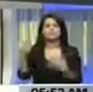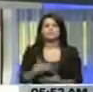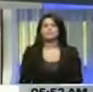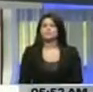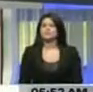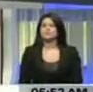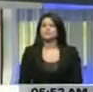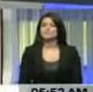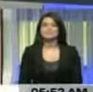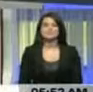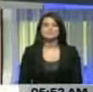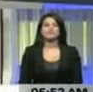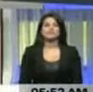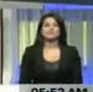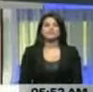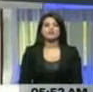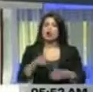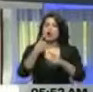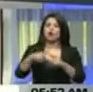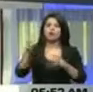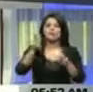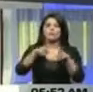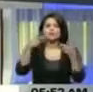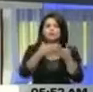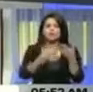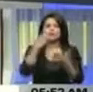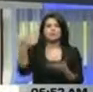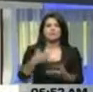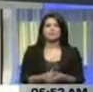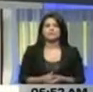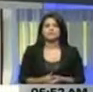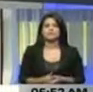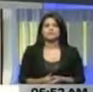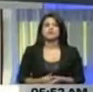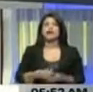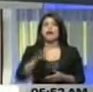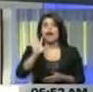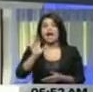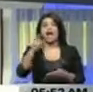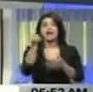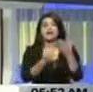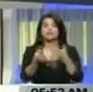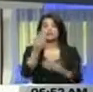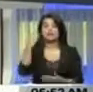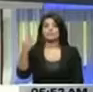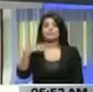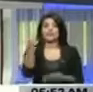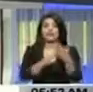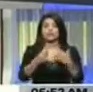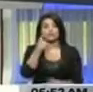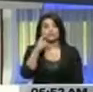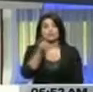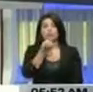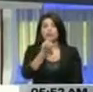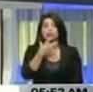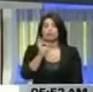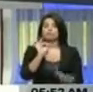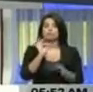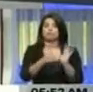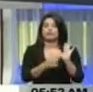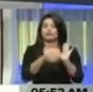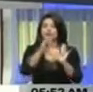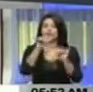Dentro de los medios de comunicación digitales y también los impresos, pero la caricatura, una bonita manera de informar y